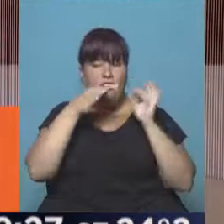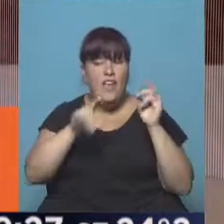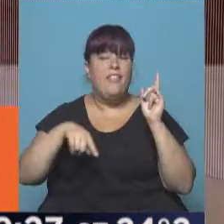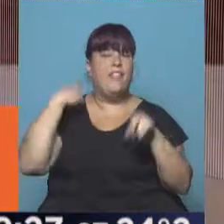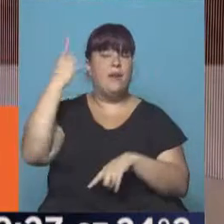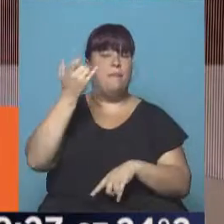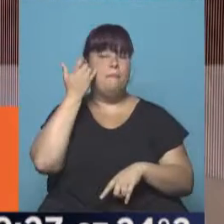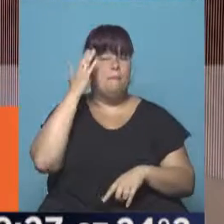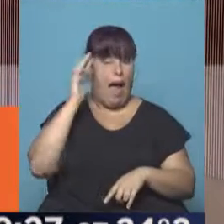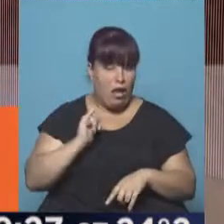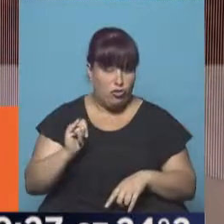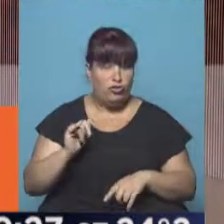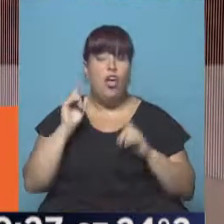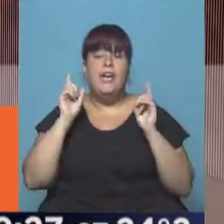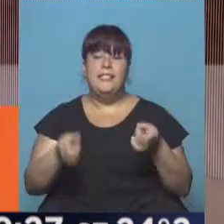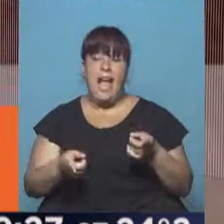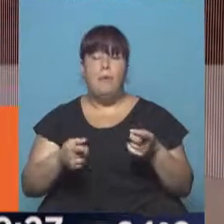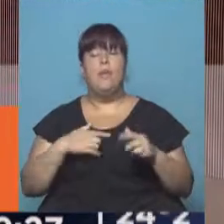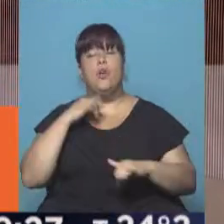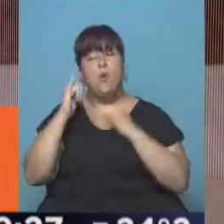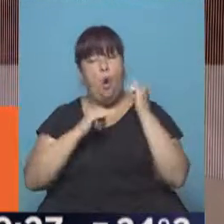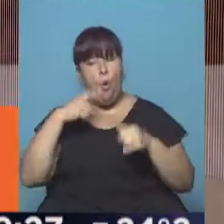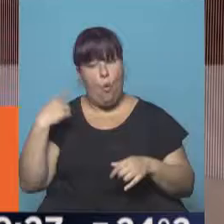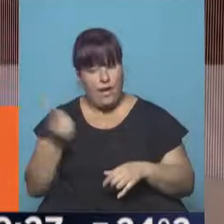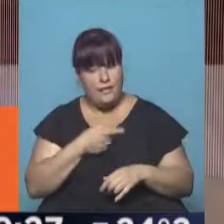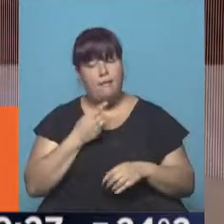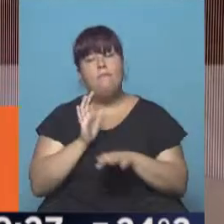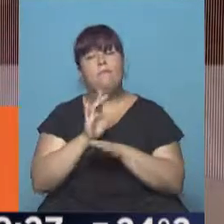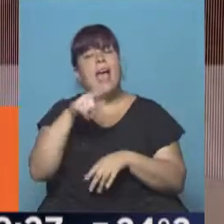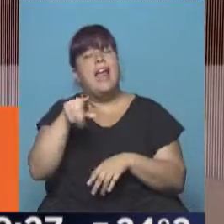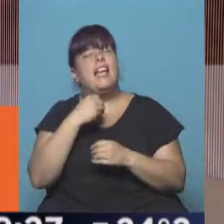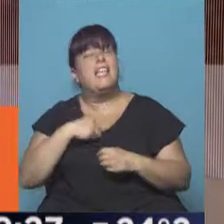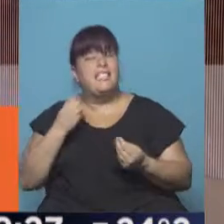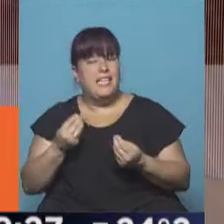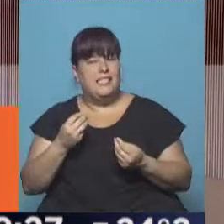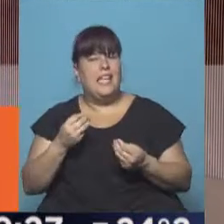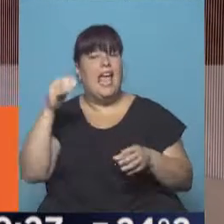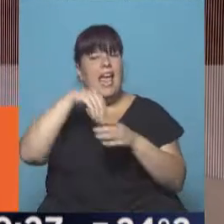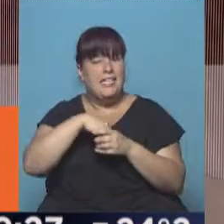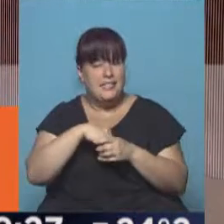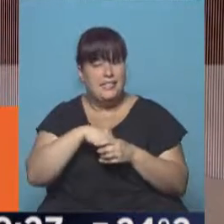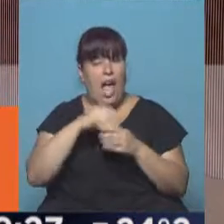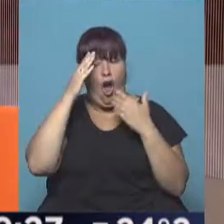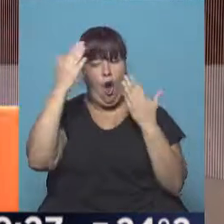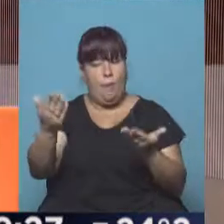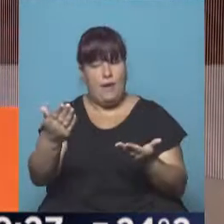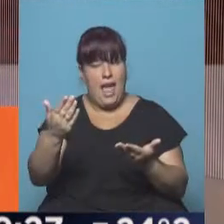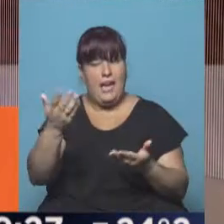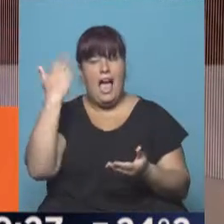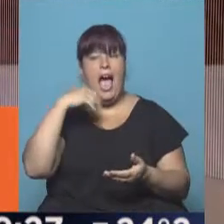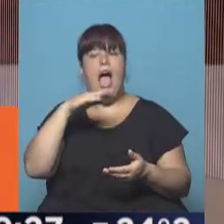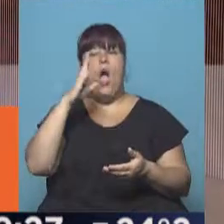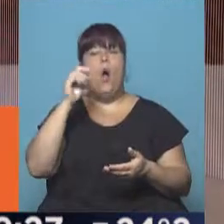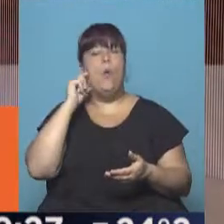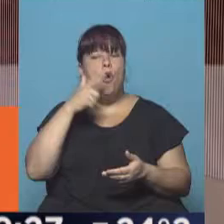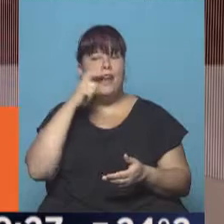en el mes de marzo, y también compartió con nosotros lo que significó para él participar del homenaje realizado a Jorge Luis